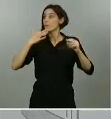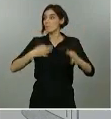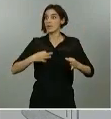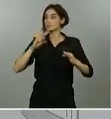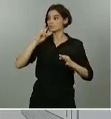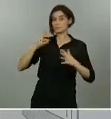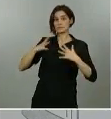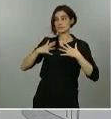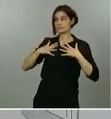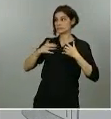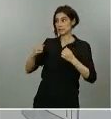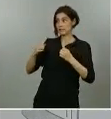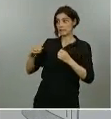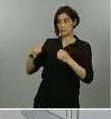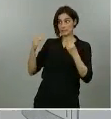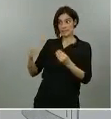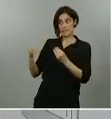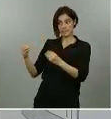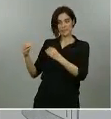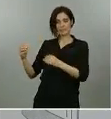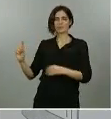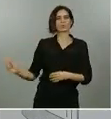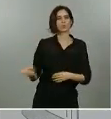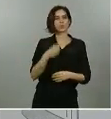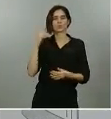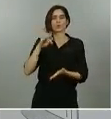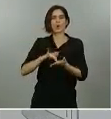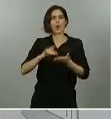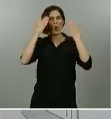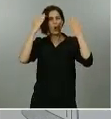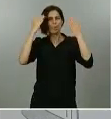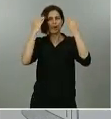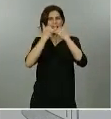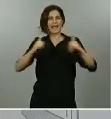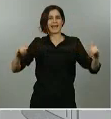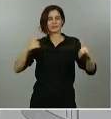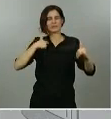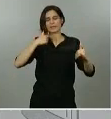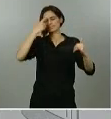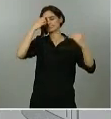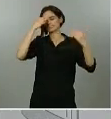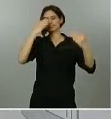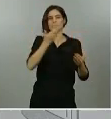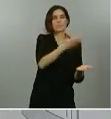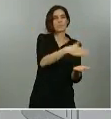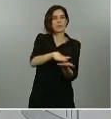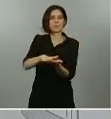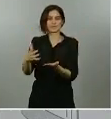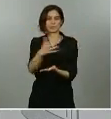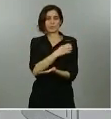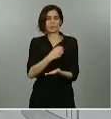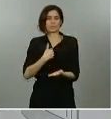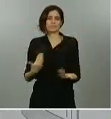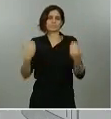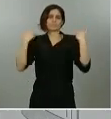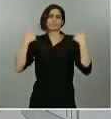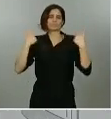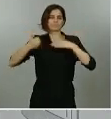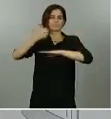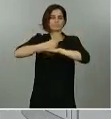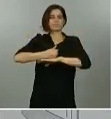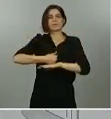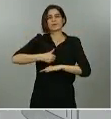en recuerdo de todas las víctimas presidido por el jefe del Estado, el Rey de España. Nuestro país ha comenzado, como saben